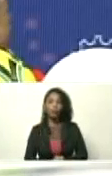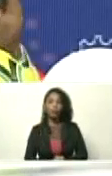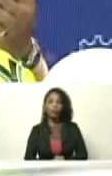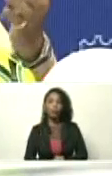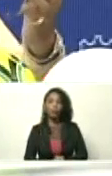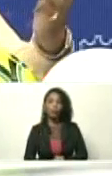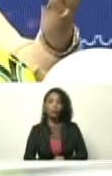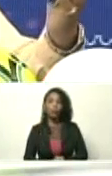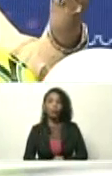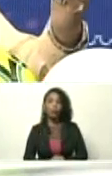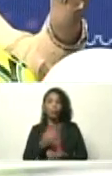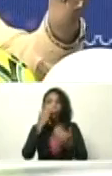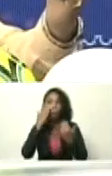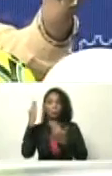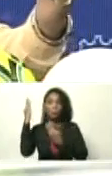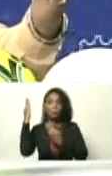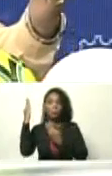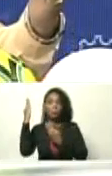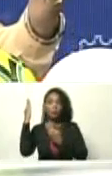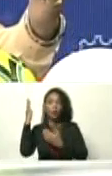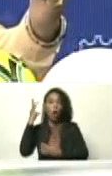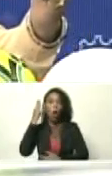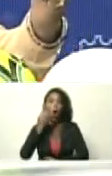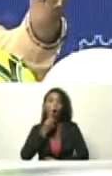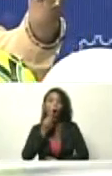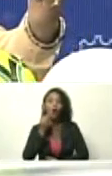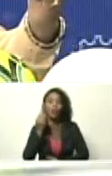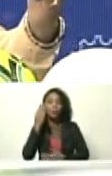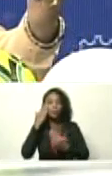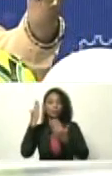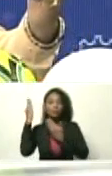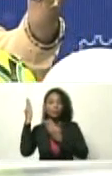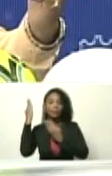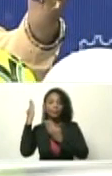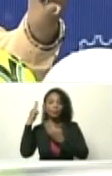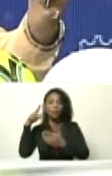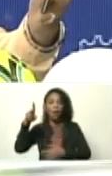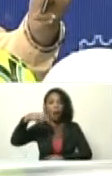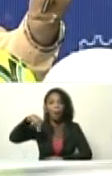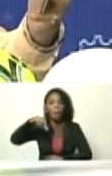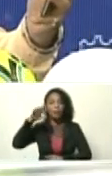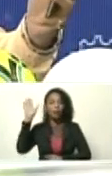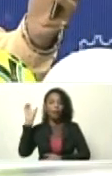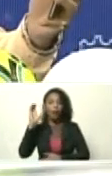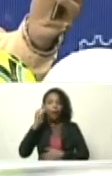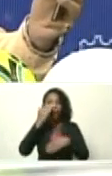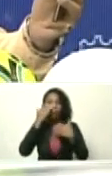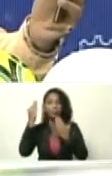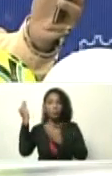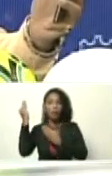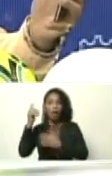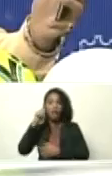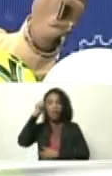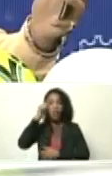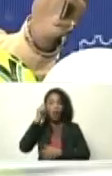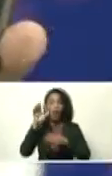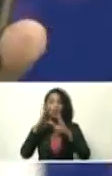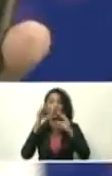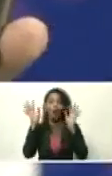este es TikTok, ¿ves? Tú, una muchacha que presenta la Plaza Caracas, mira. Ahí tú ves videitos de todo